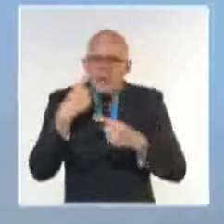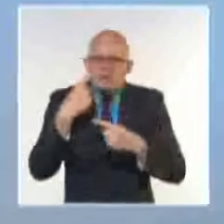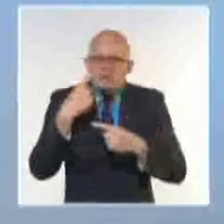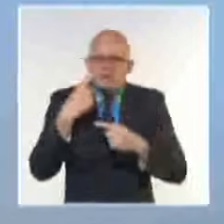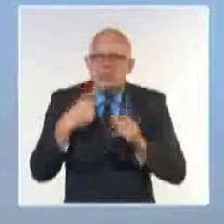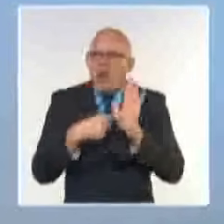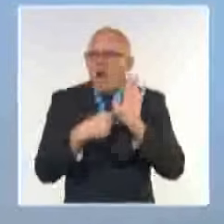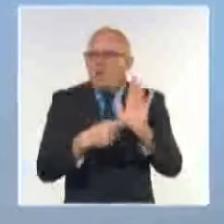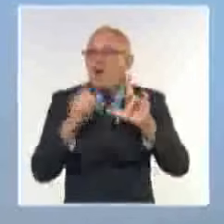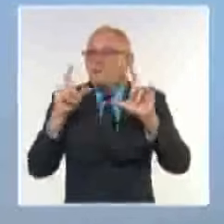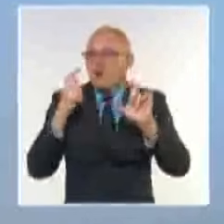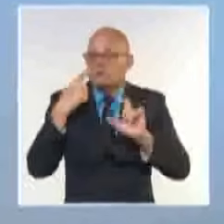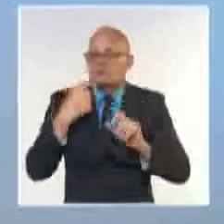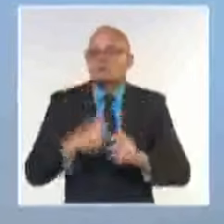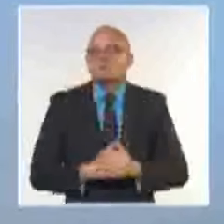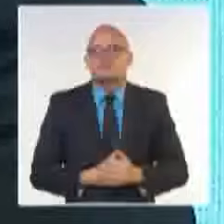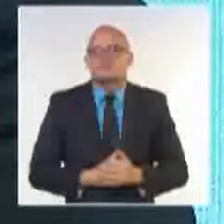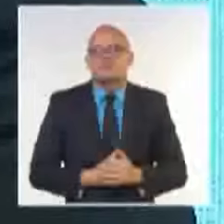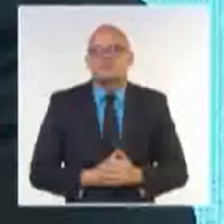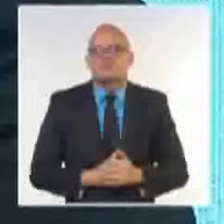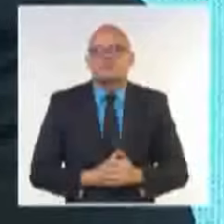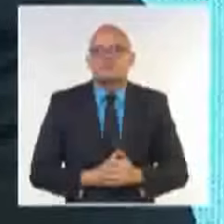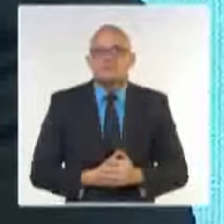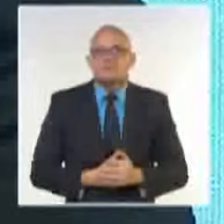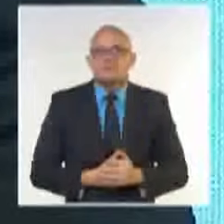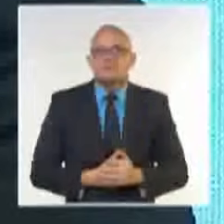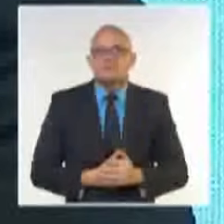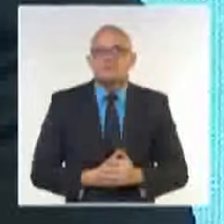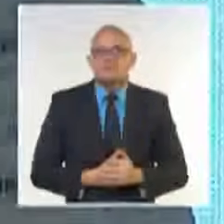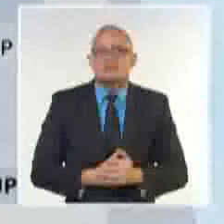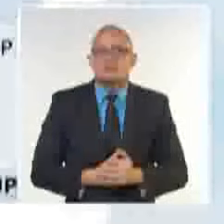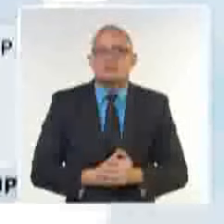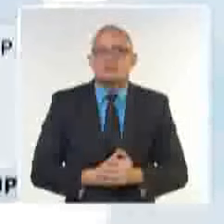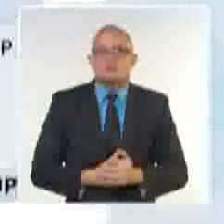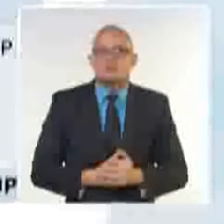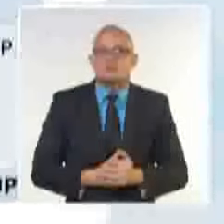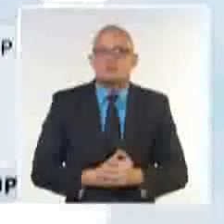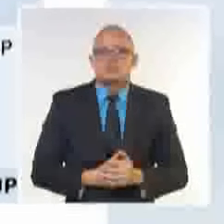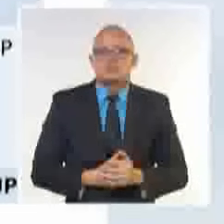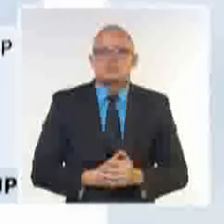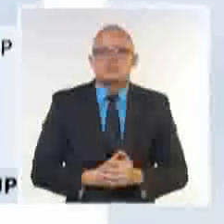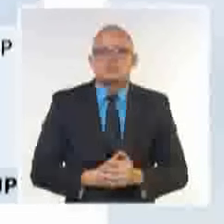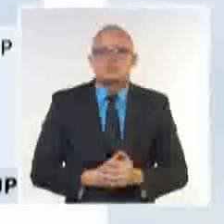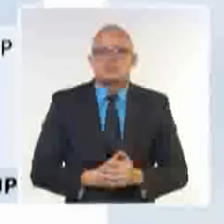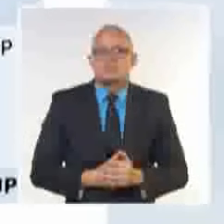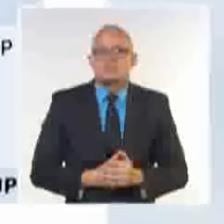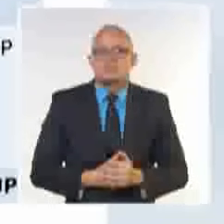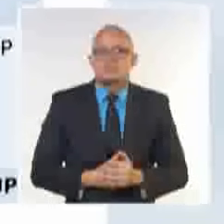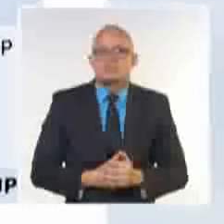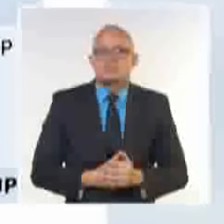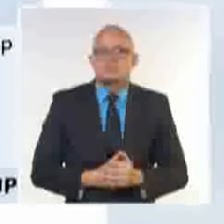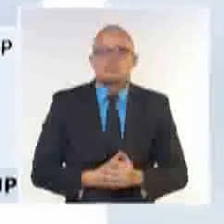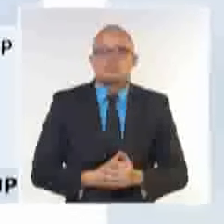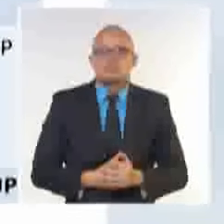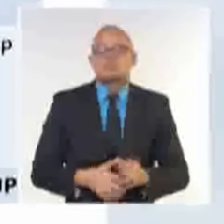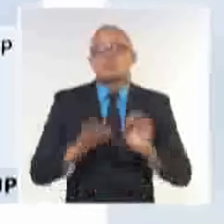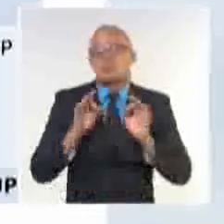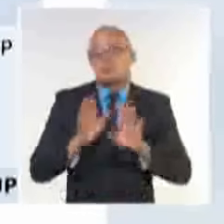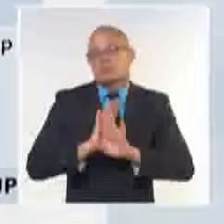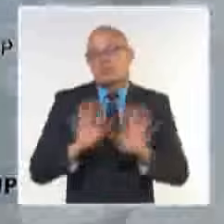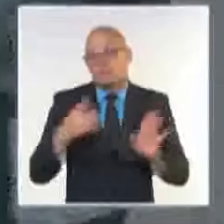ir viéndolas. A su vez, la dirección del ministerio, con los viceministros que lo conformamos y los directores